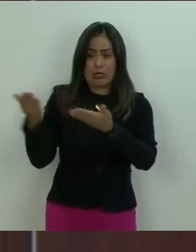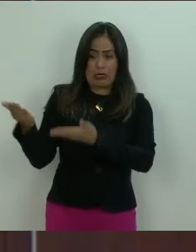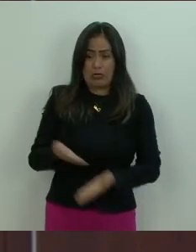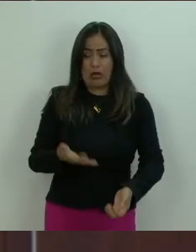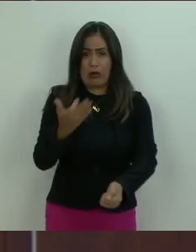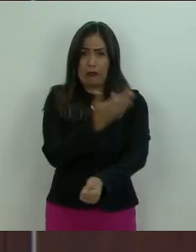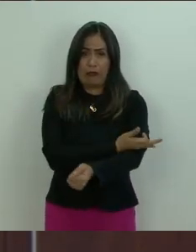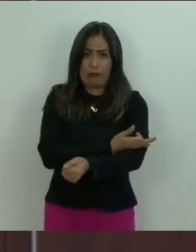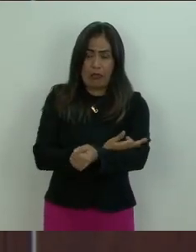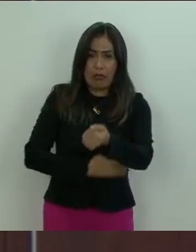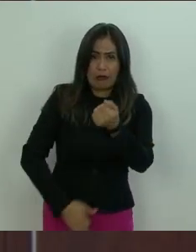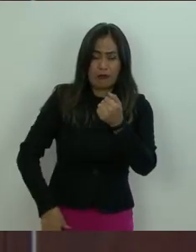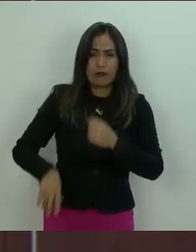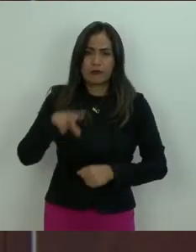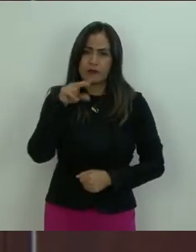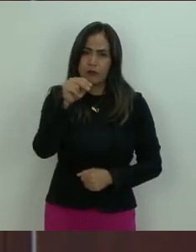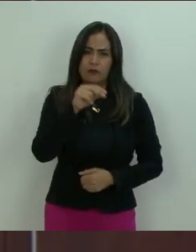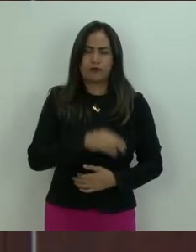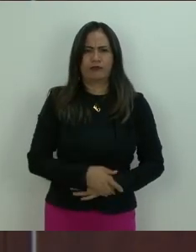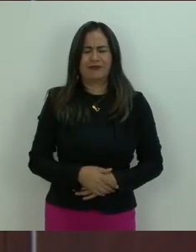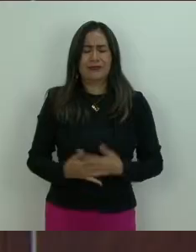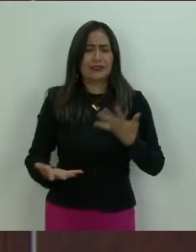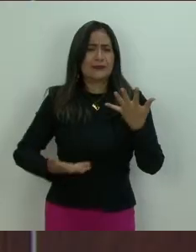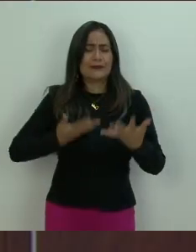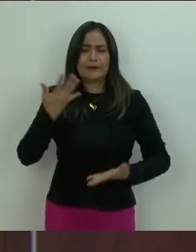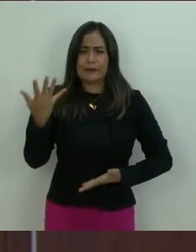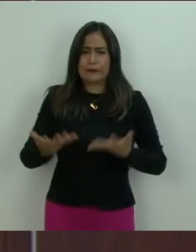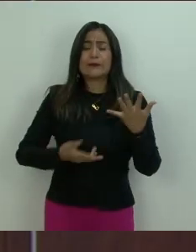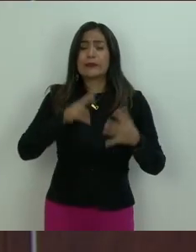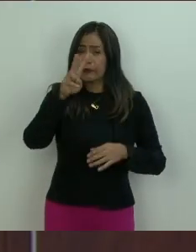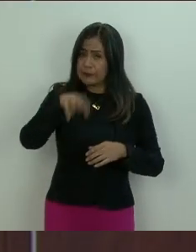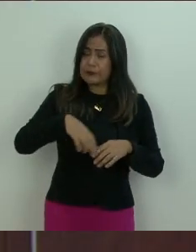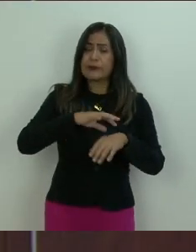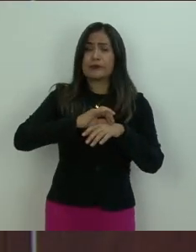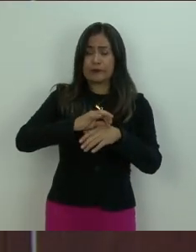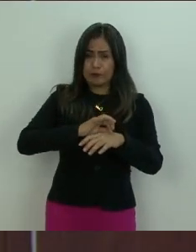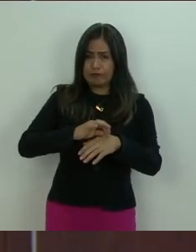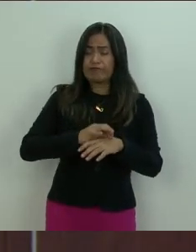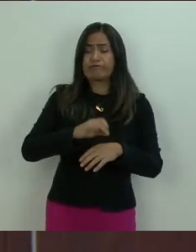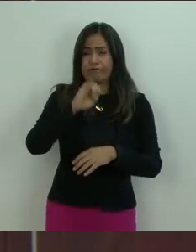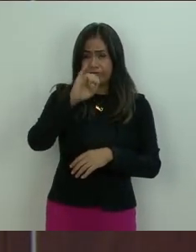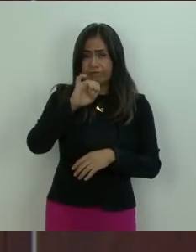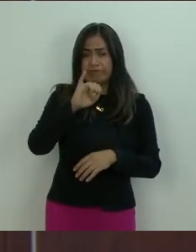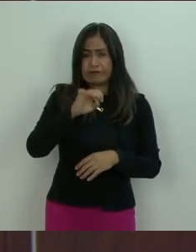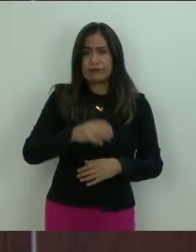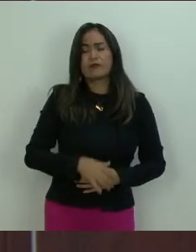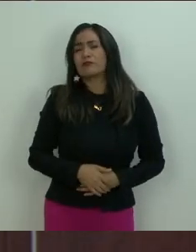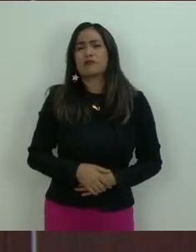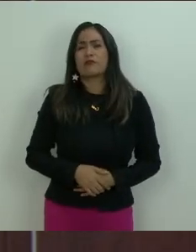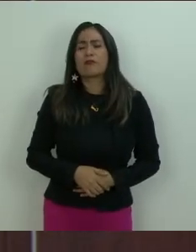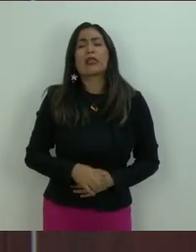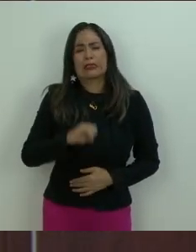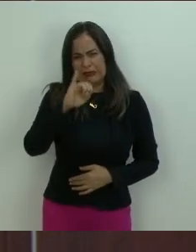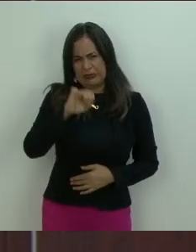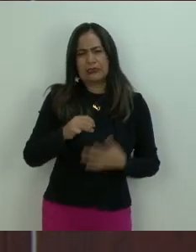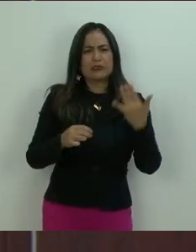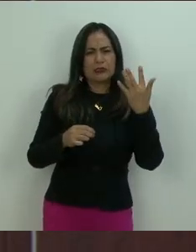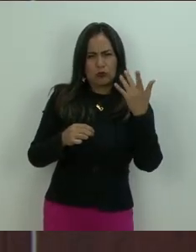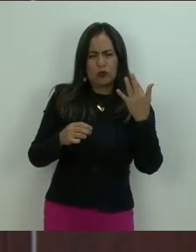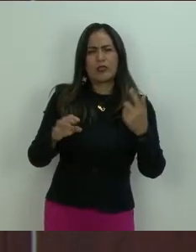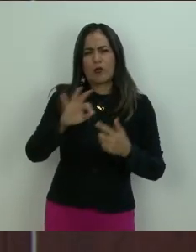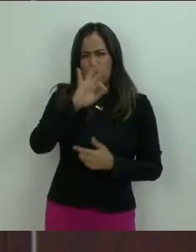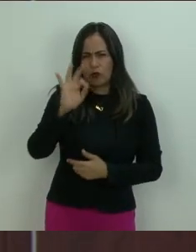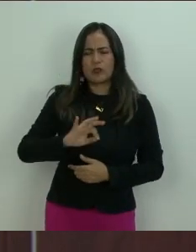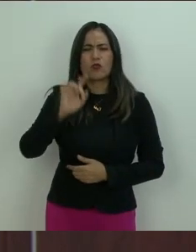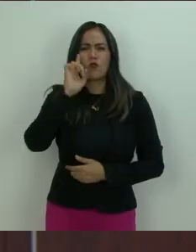mi propio honor. Cuando te enfrentas a esas realidades, cuando ves, estamos cumpliendo la paridad, pero ¿cómo la